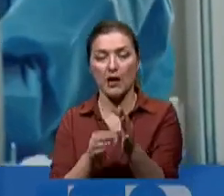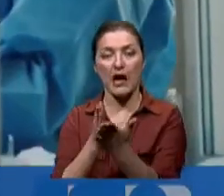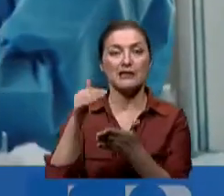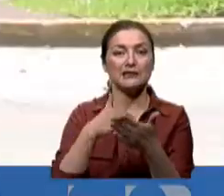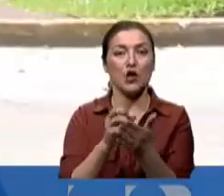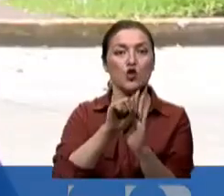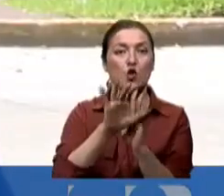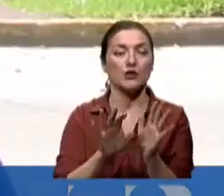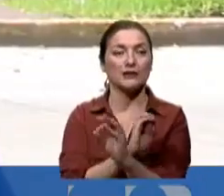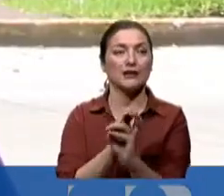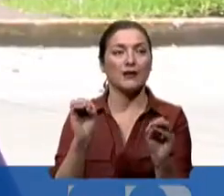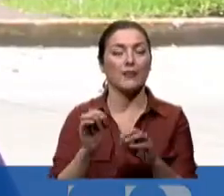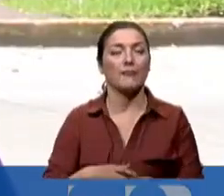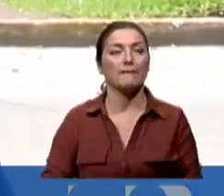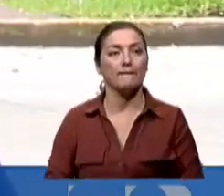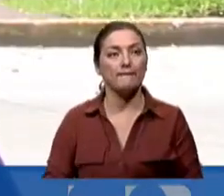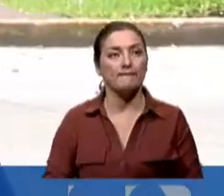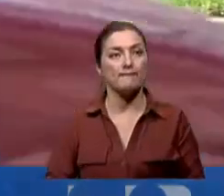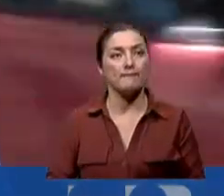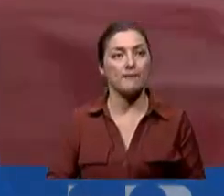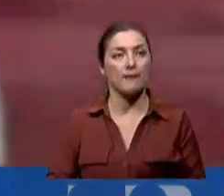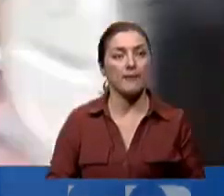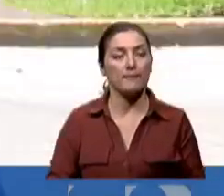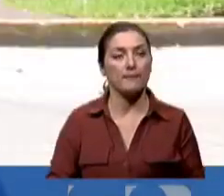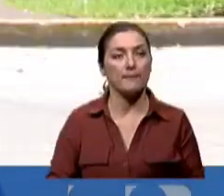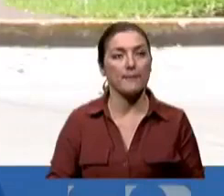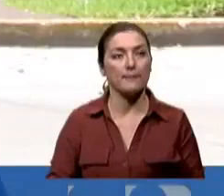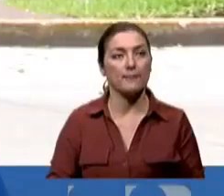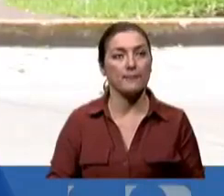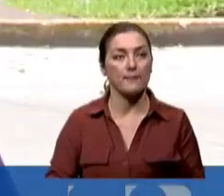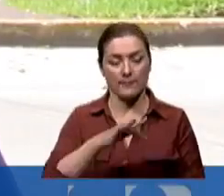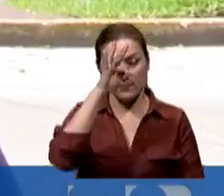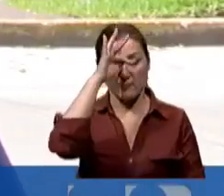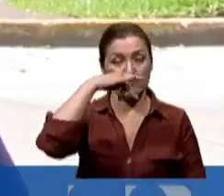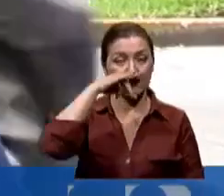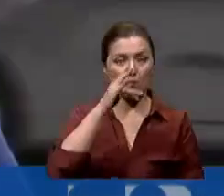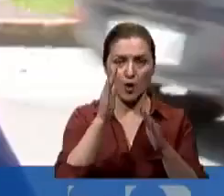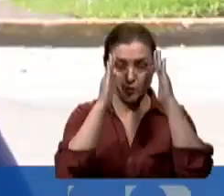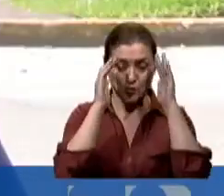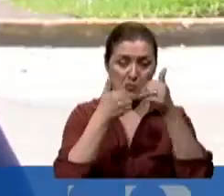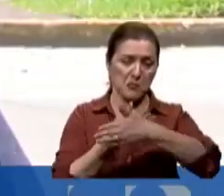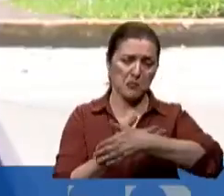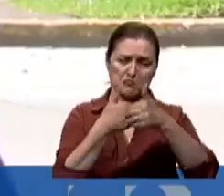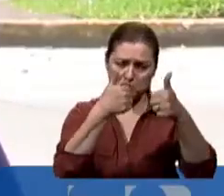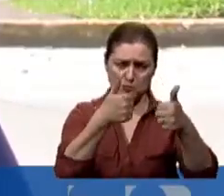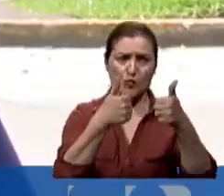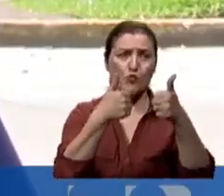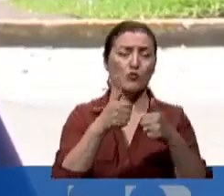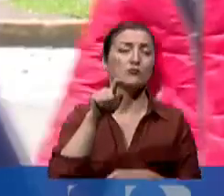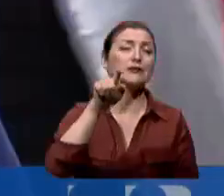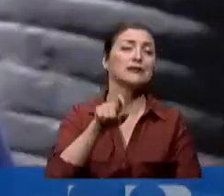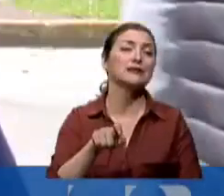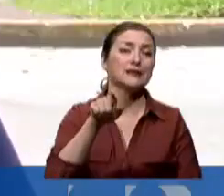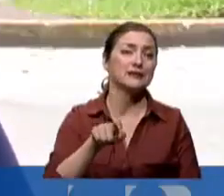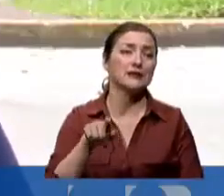a una donación. Aquí, ¿para qué? La han atendido súper bien a mi bebé, los doctores, pero aquí